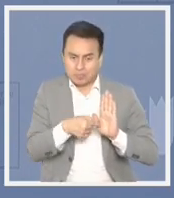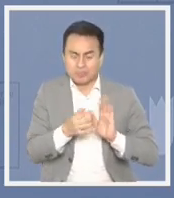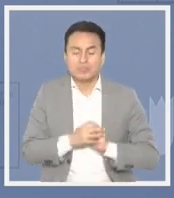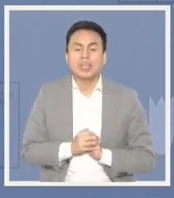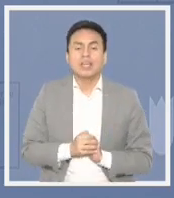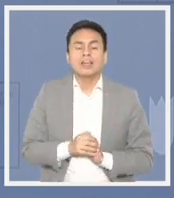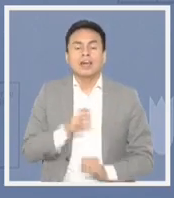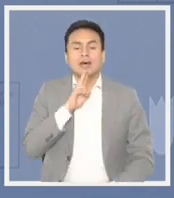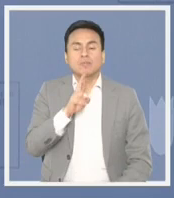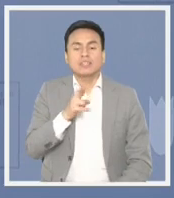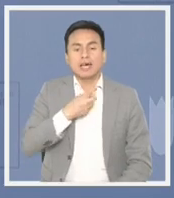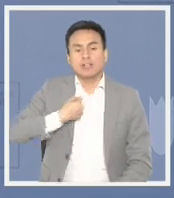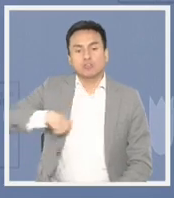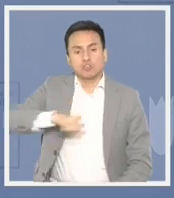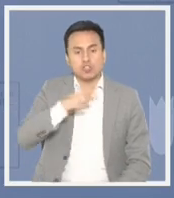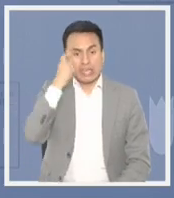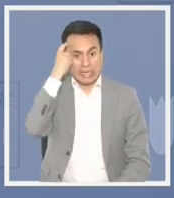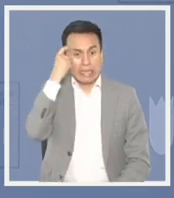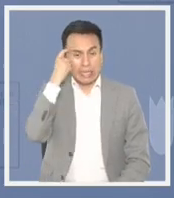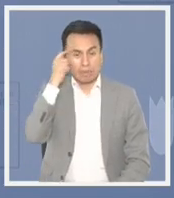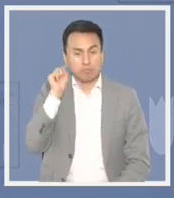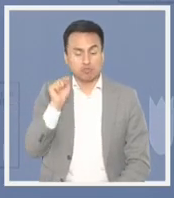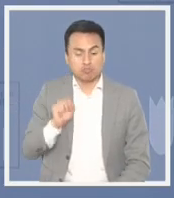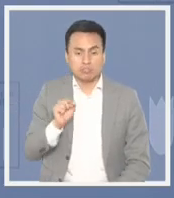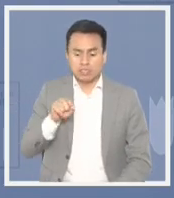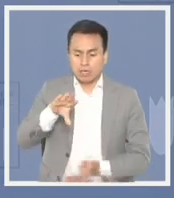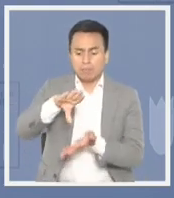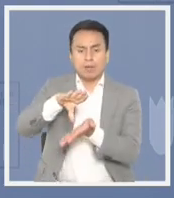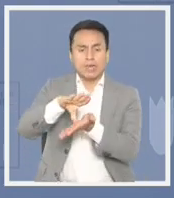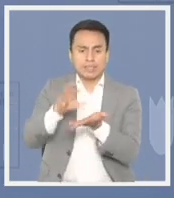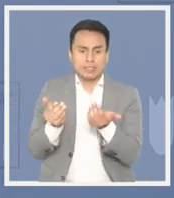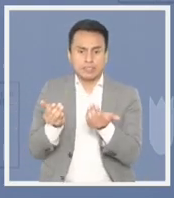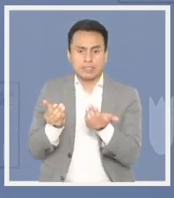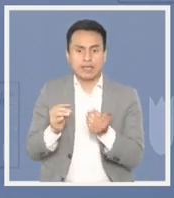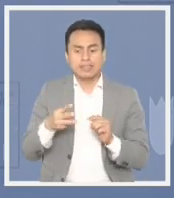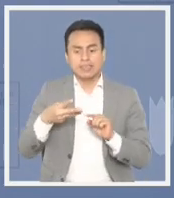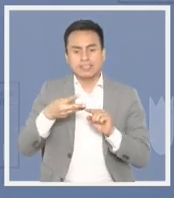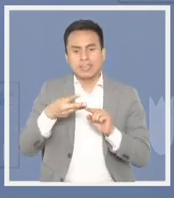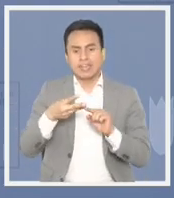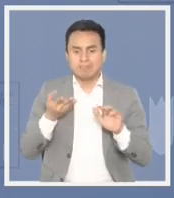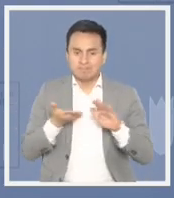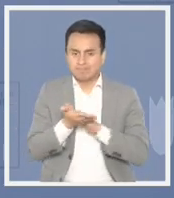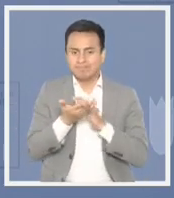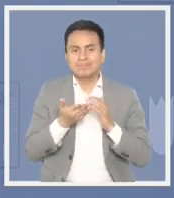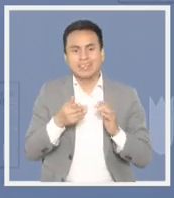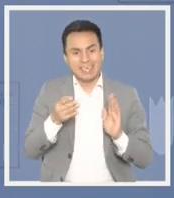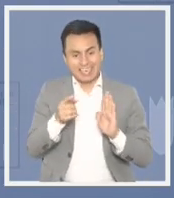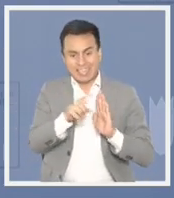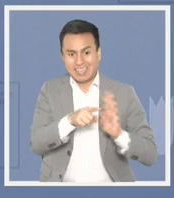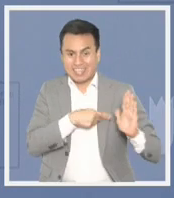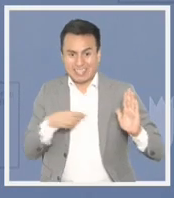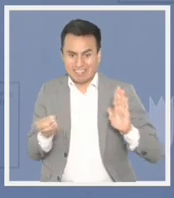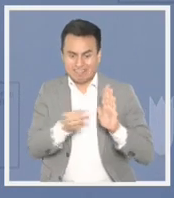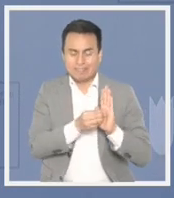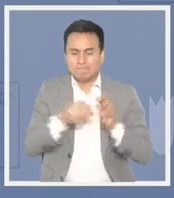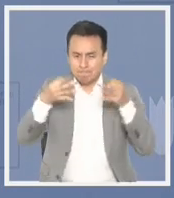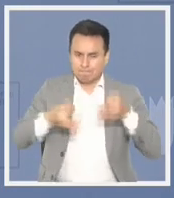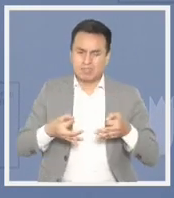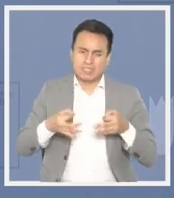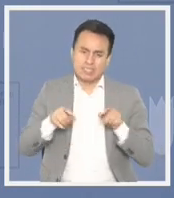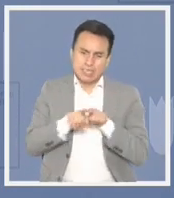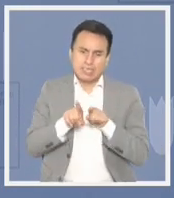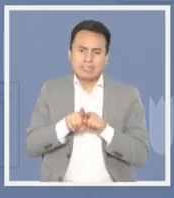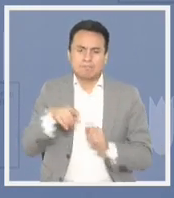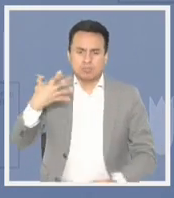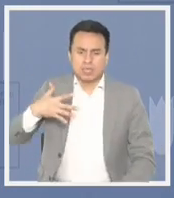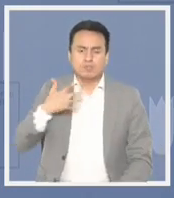acá nosotros creemos que el país necesita que la tercera sea la vencida. Esto es importante para los chilenos y las